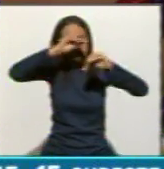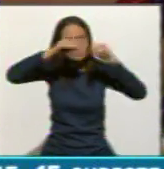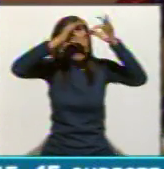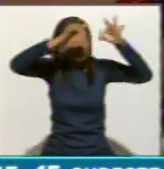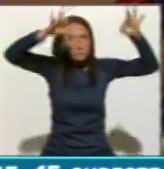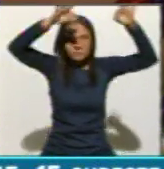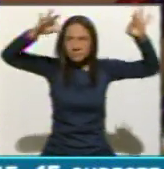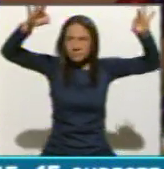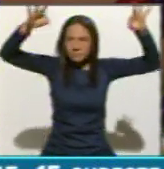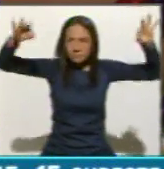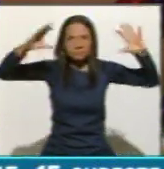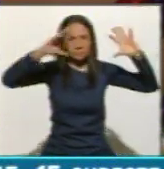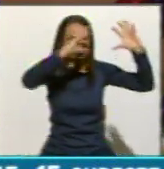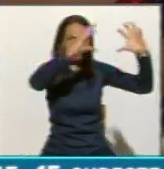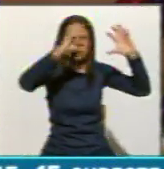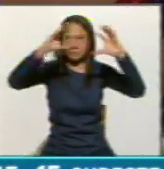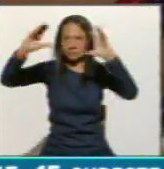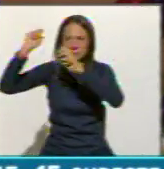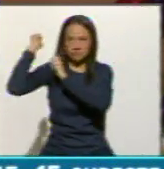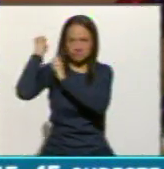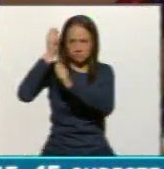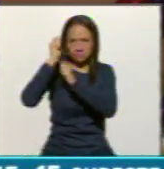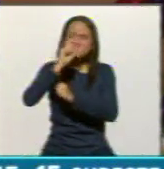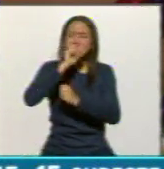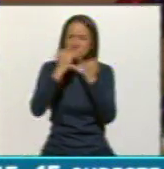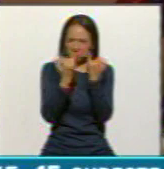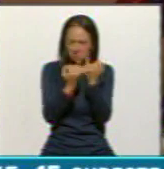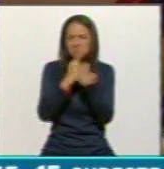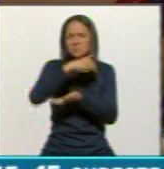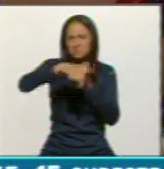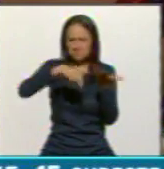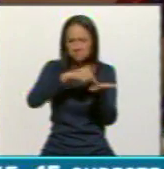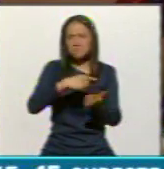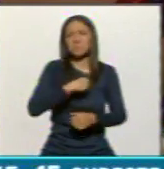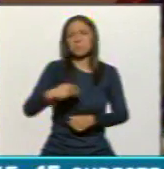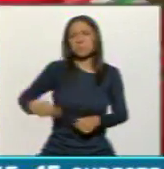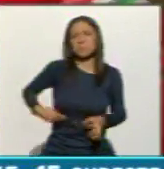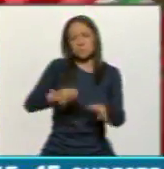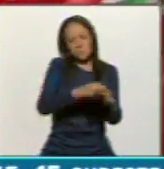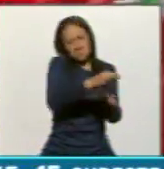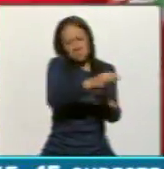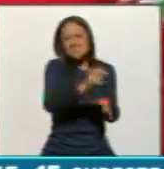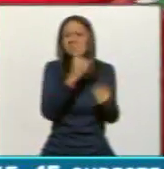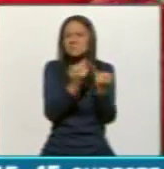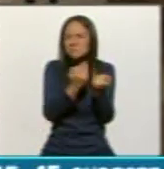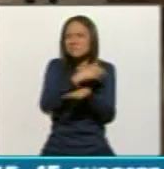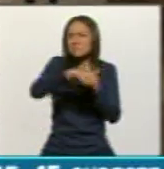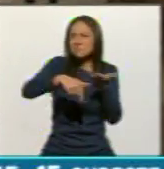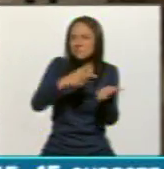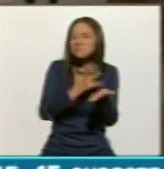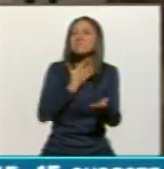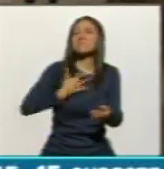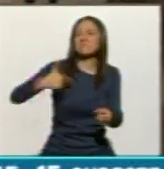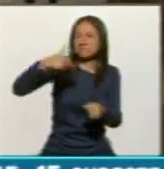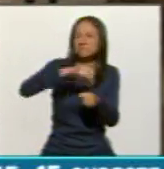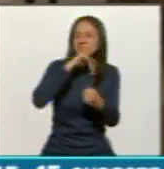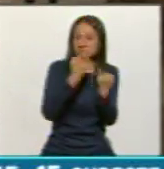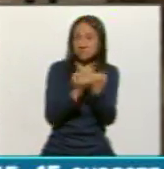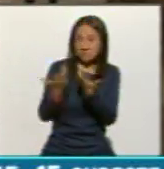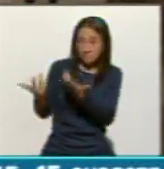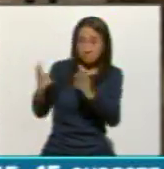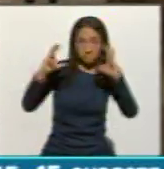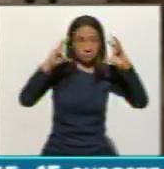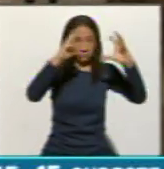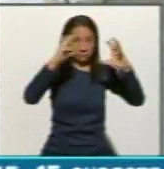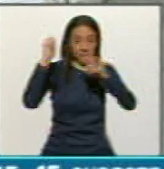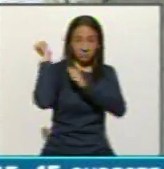Y pues también decoran algunos municipios, algunas gasolineras. La piñata mexicana es una pieza artesanal,